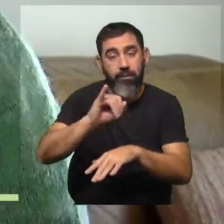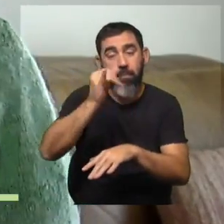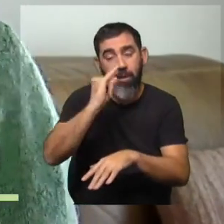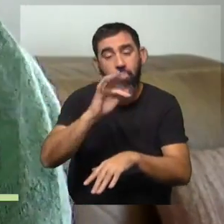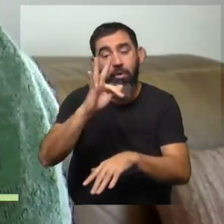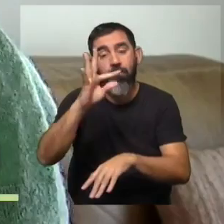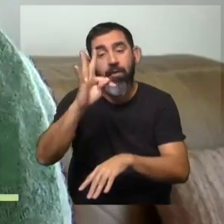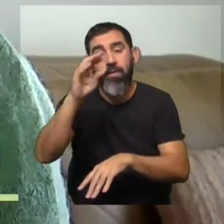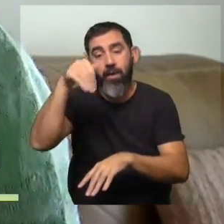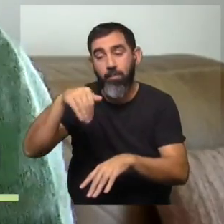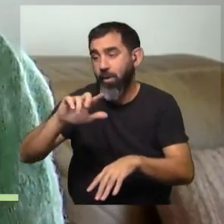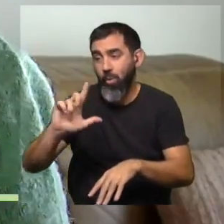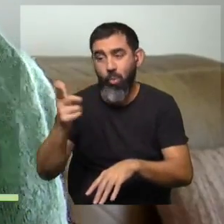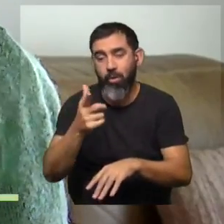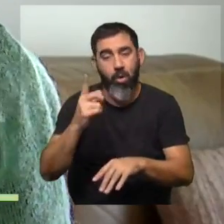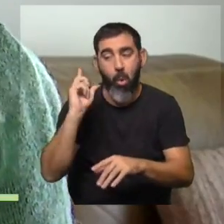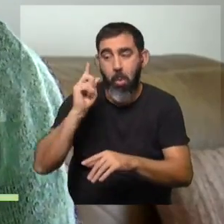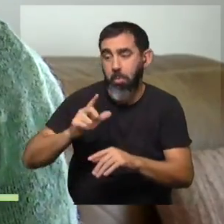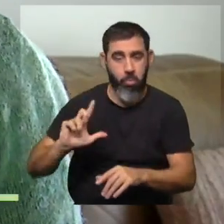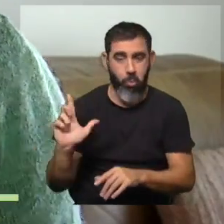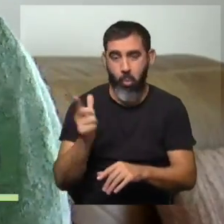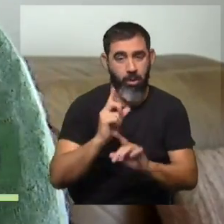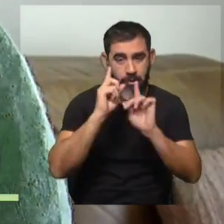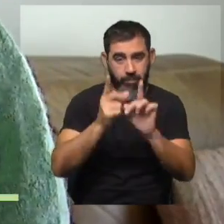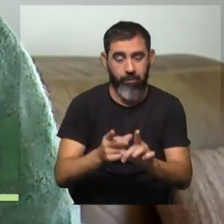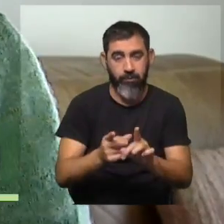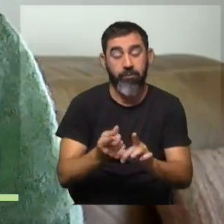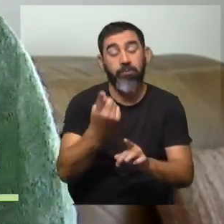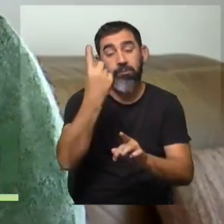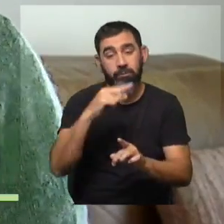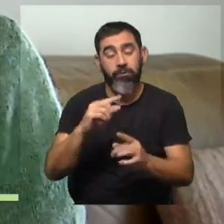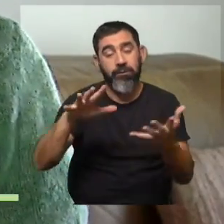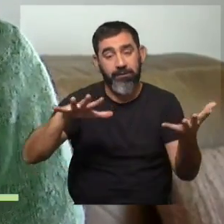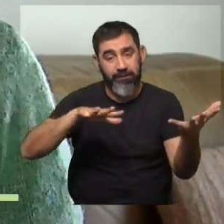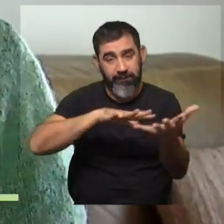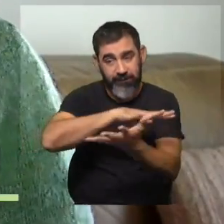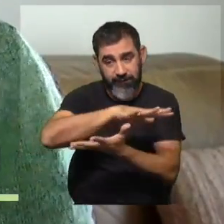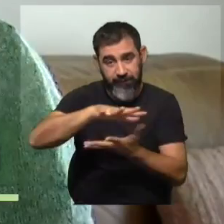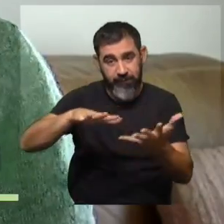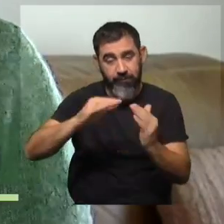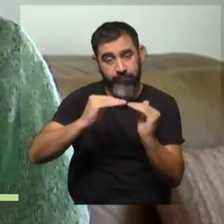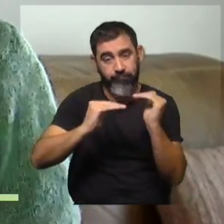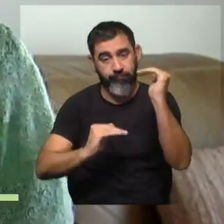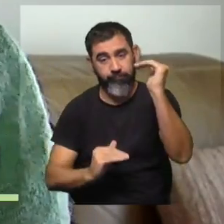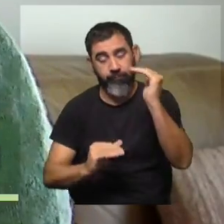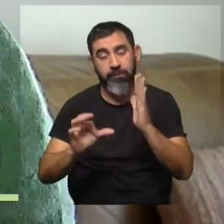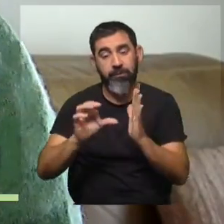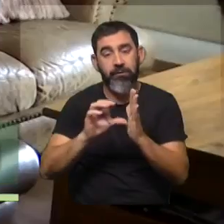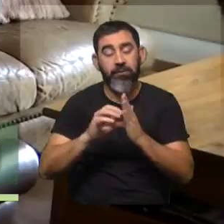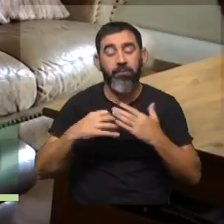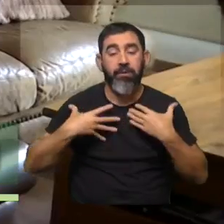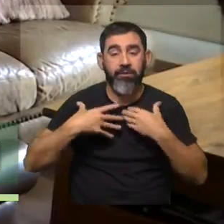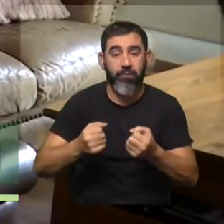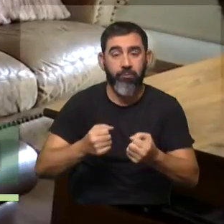no existe esa obligación Y entonces se dan situaciones desiguales en el sistema de salud